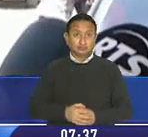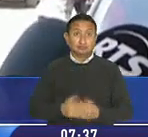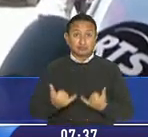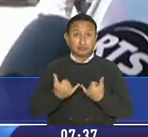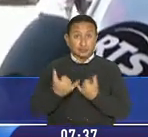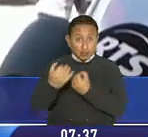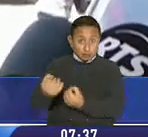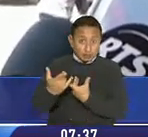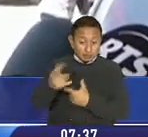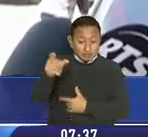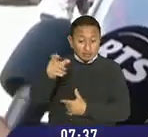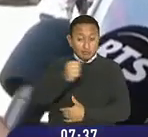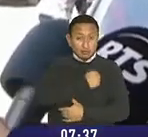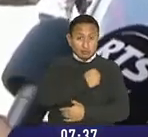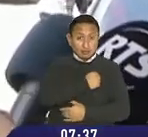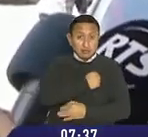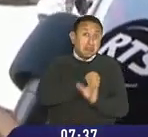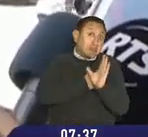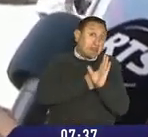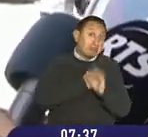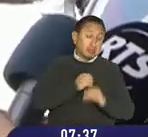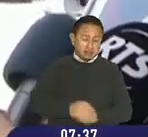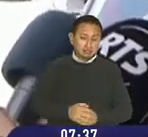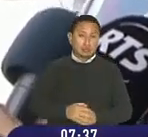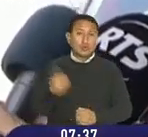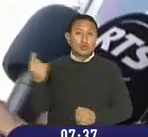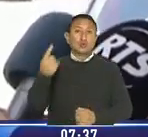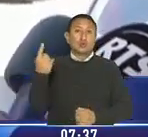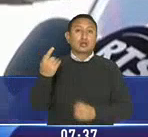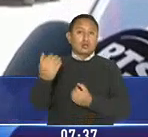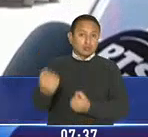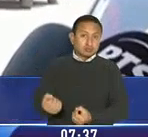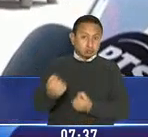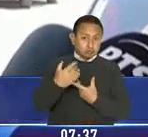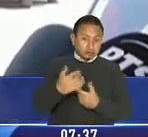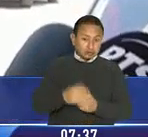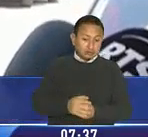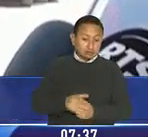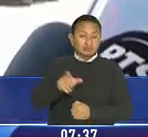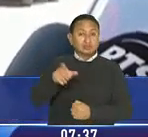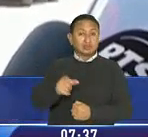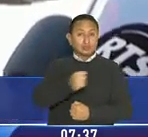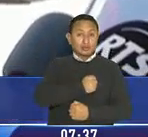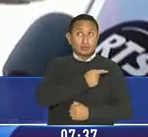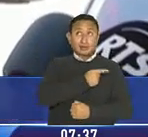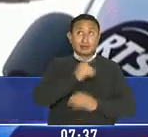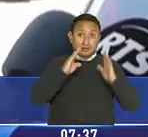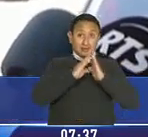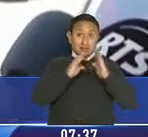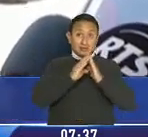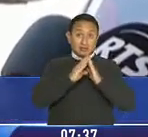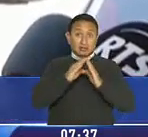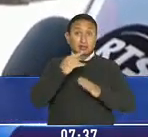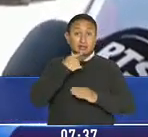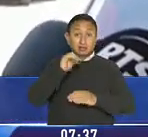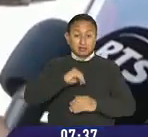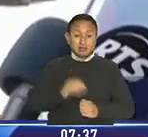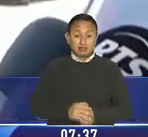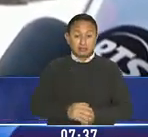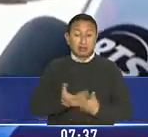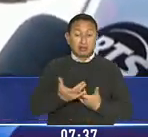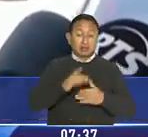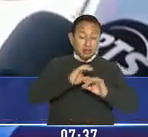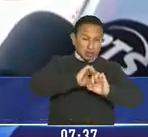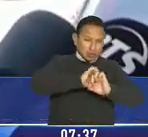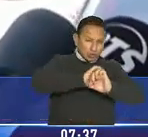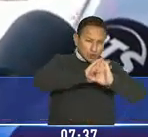versiones del propietario del vehículo. Lo único que se tiene conocimiento es por el propietario del domicilio, lo que le indico que en horas de la